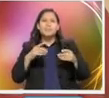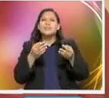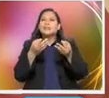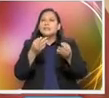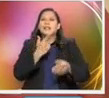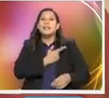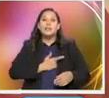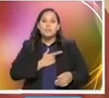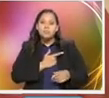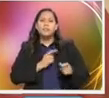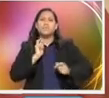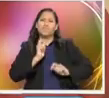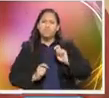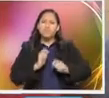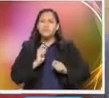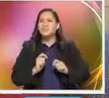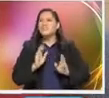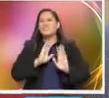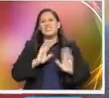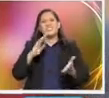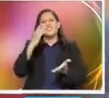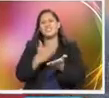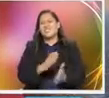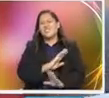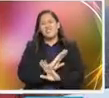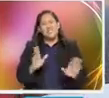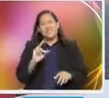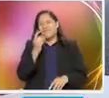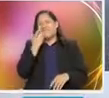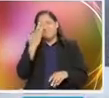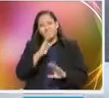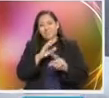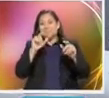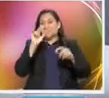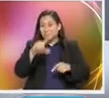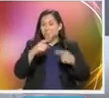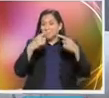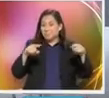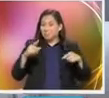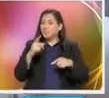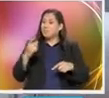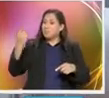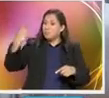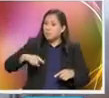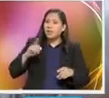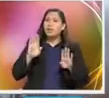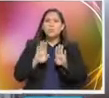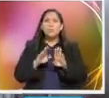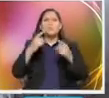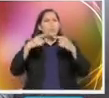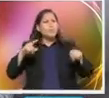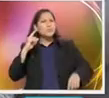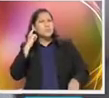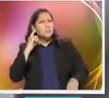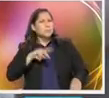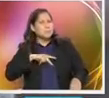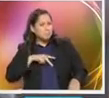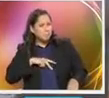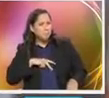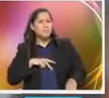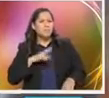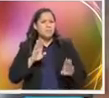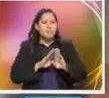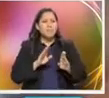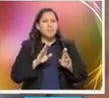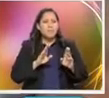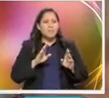al mundo, ¿no? Sí. Y sabes que ya no quiero, o sea, ya estoy harto de que la gente me diga cómo debo sonar, de los